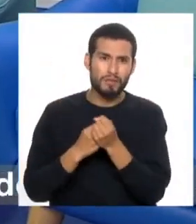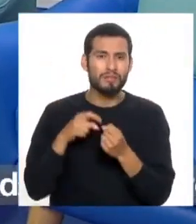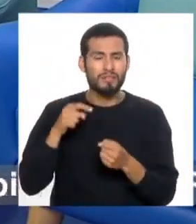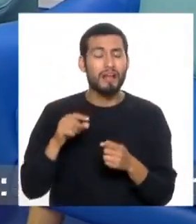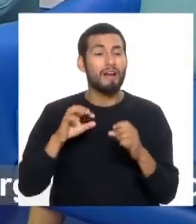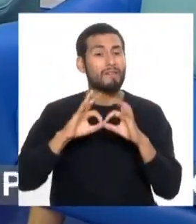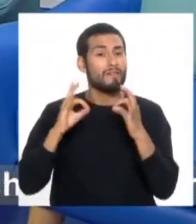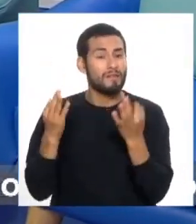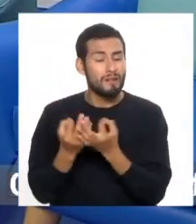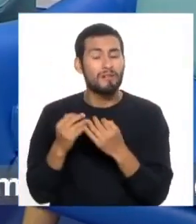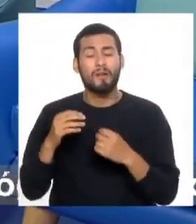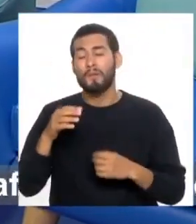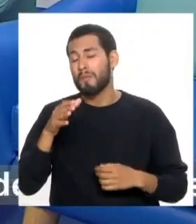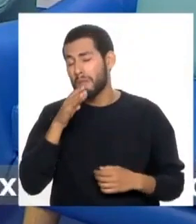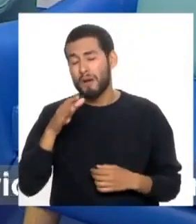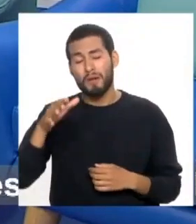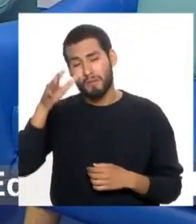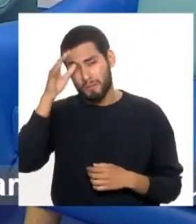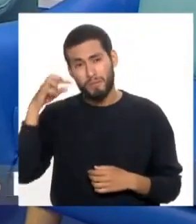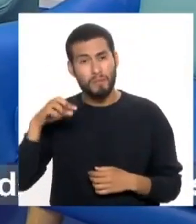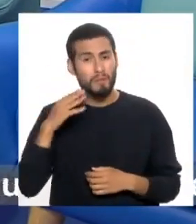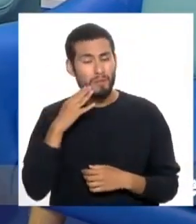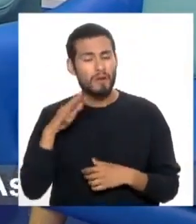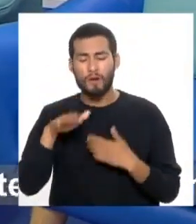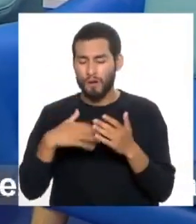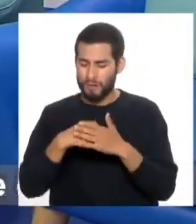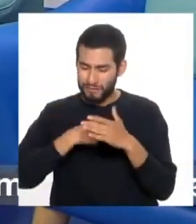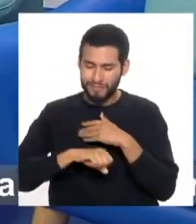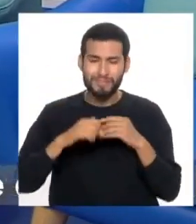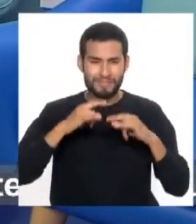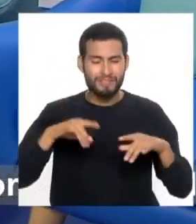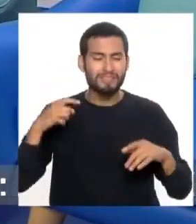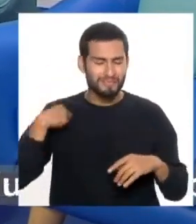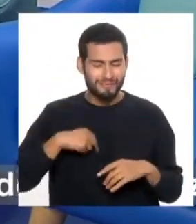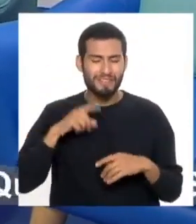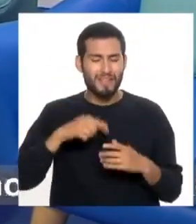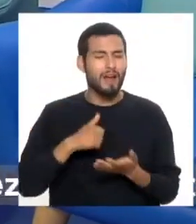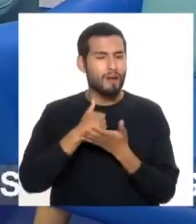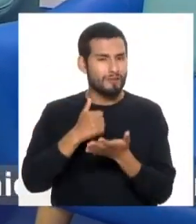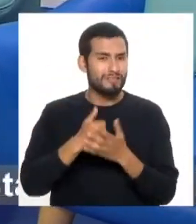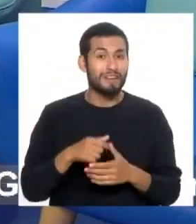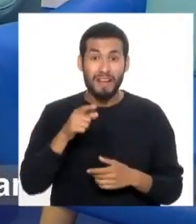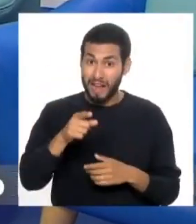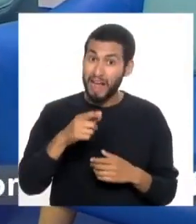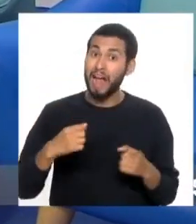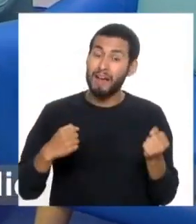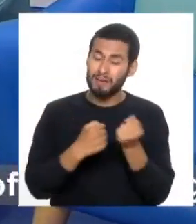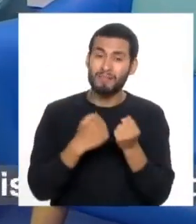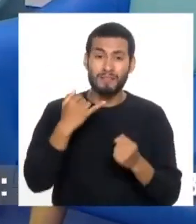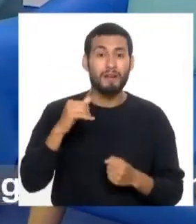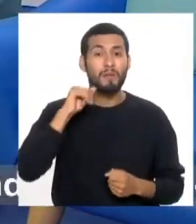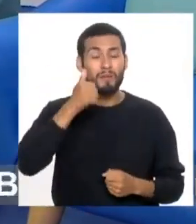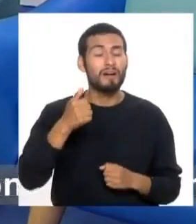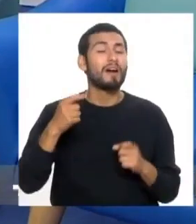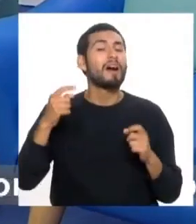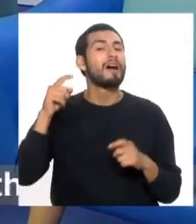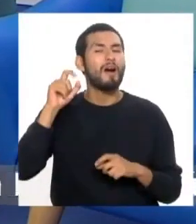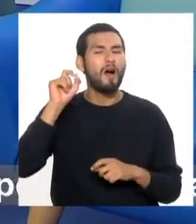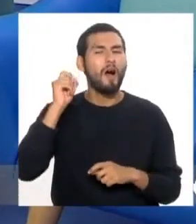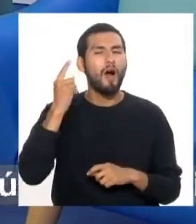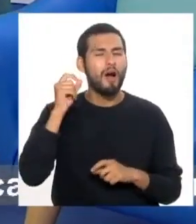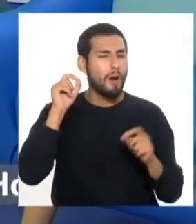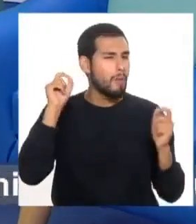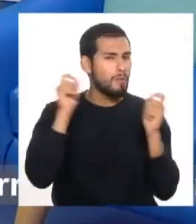a la familia, a la mamá, al papá y por supuesto a los niños, y todos tenemos que colaborar. A colaborar y a encontrarnos mañana a las 11 en punto de